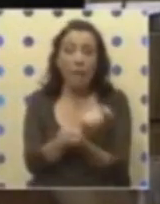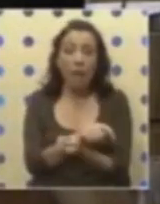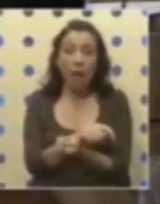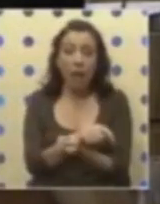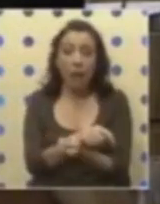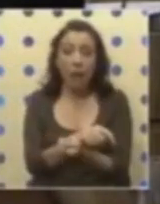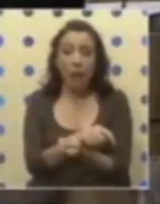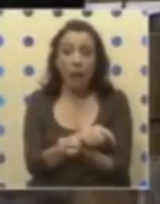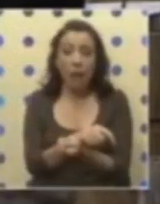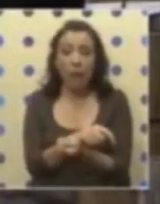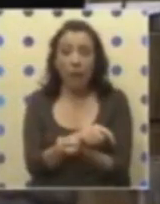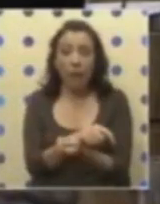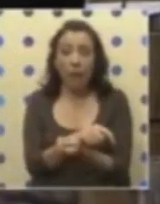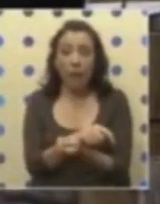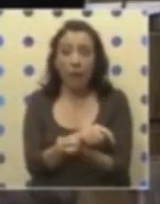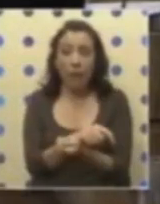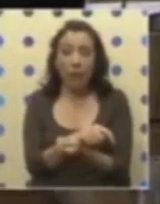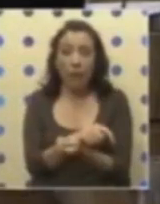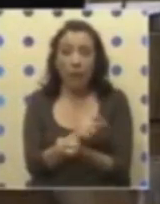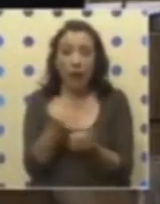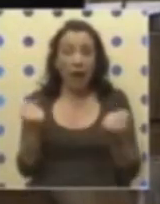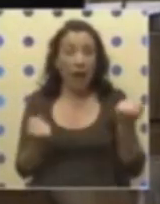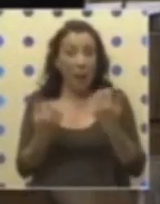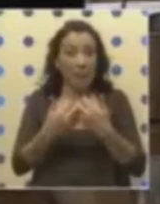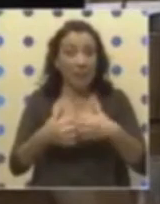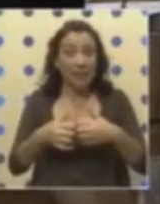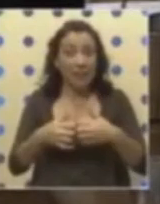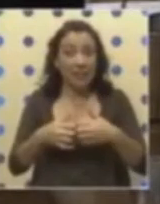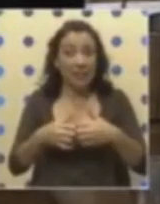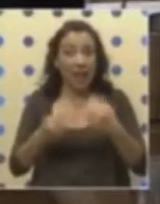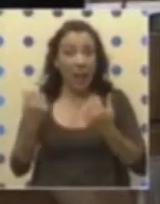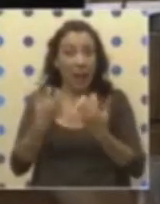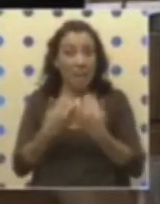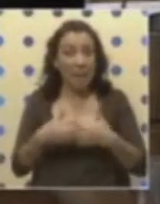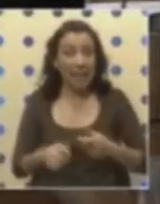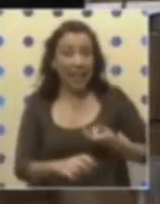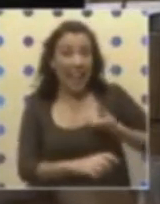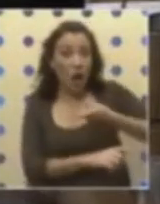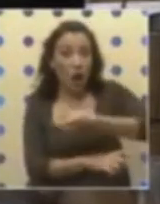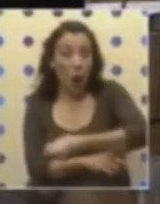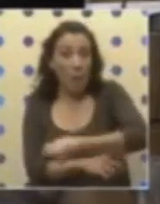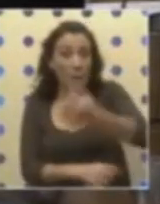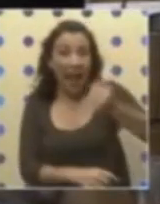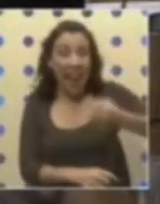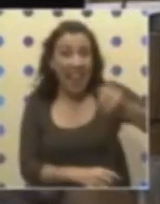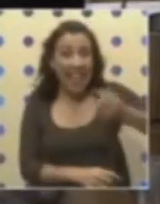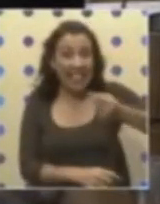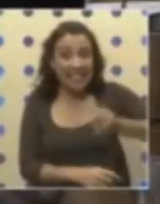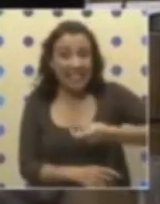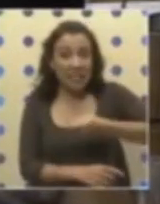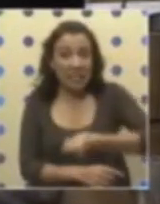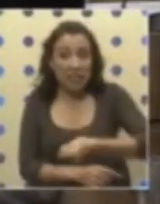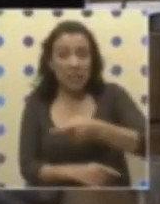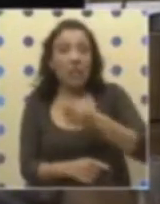que las plantas receptoras, las empresas que compran leche en el mercado local,